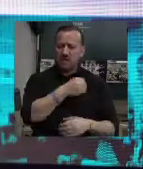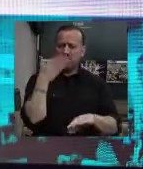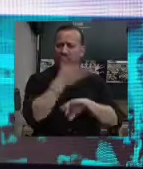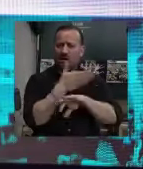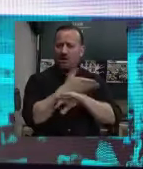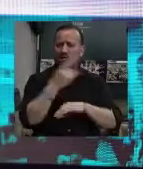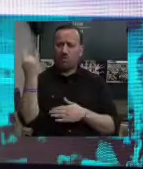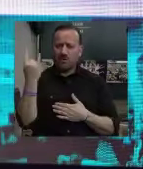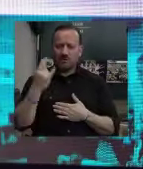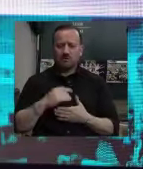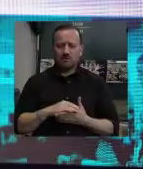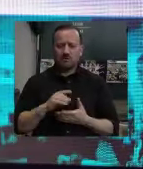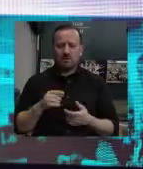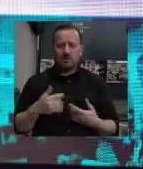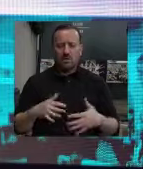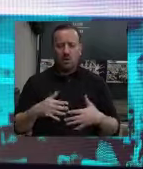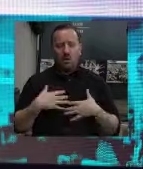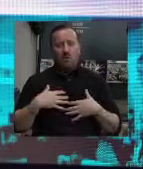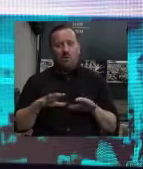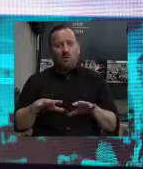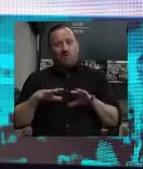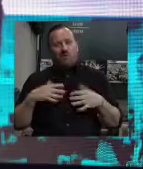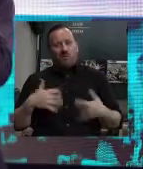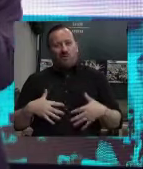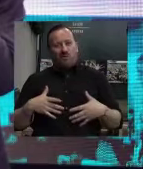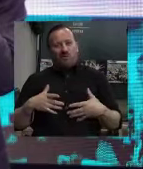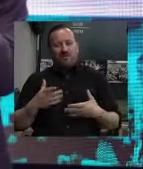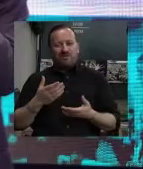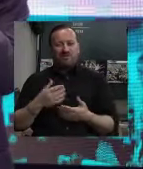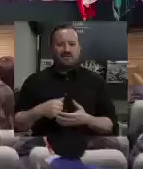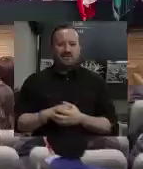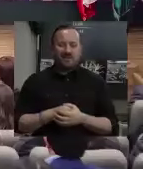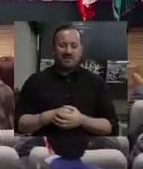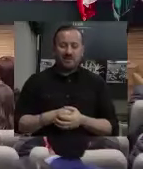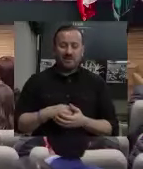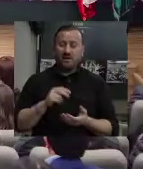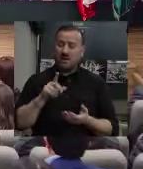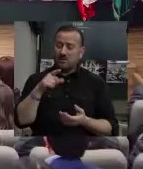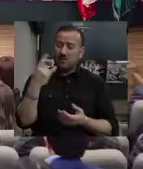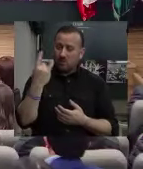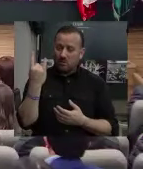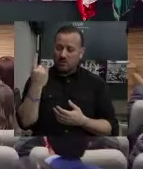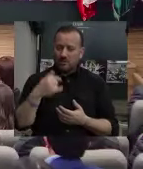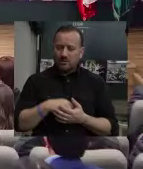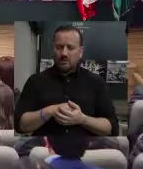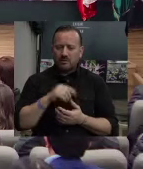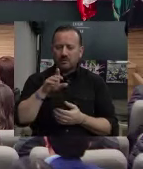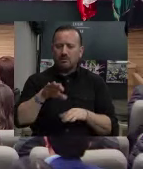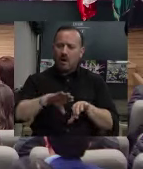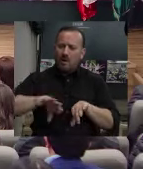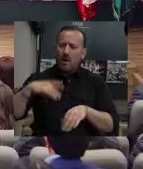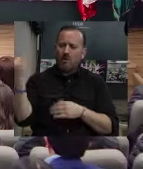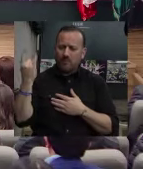a la universidad eso es como puchica se ganó el baloto cierto o sea la universidad y parte de